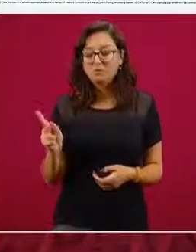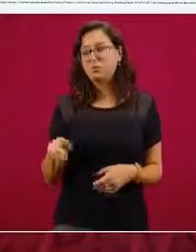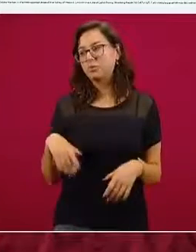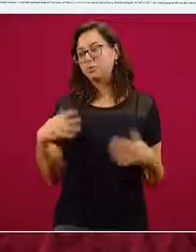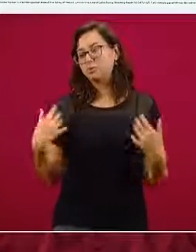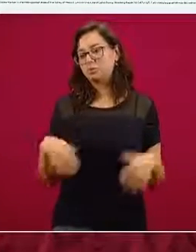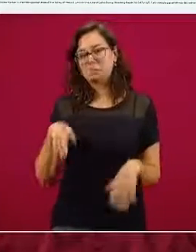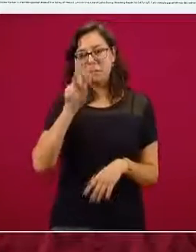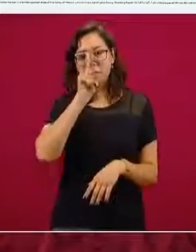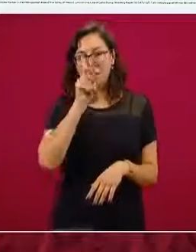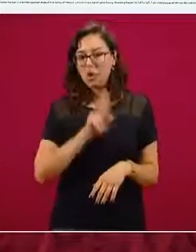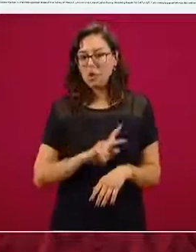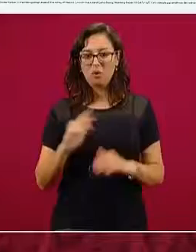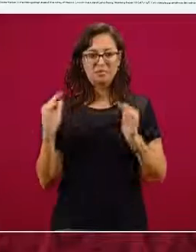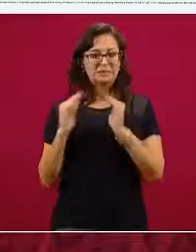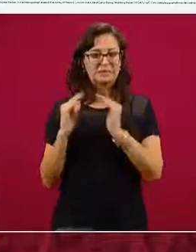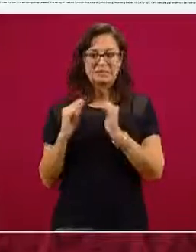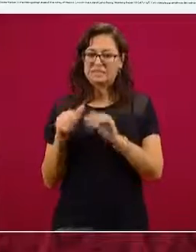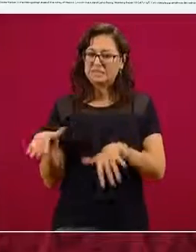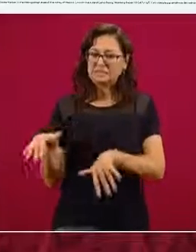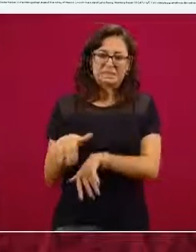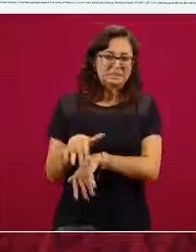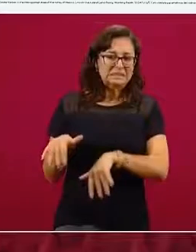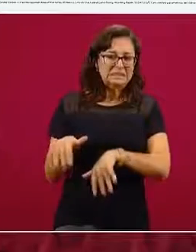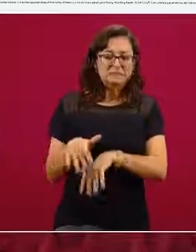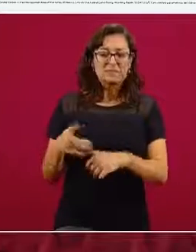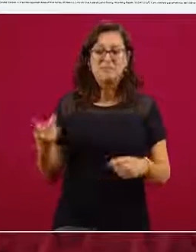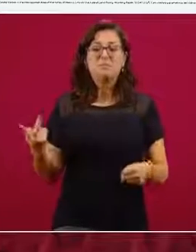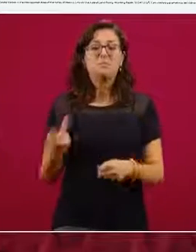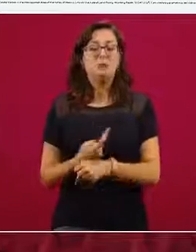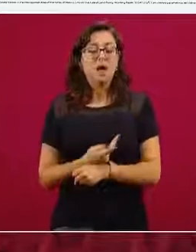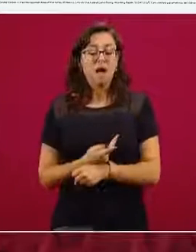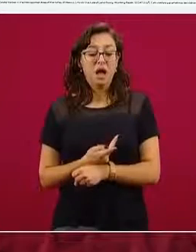muy malas. Entonces, para aquellas familias